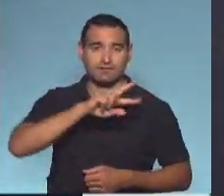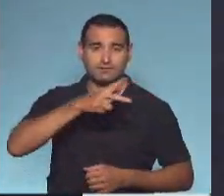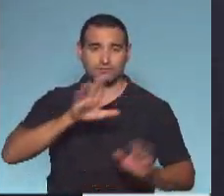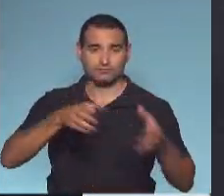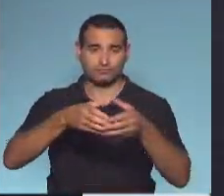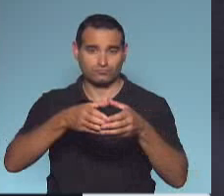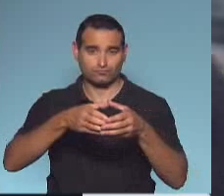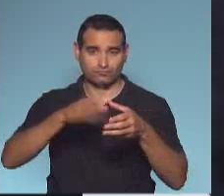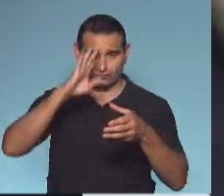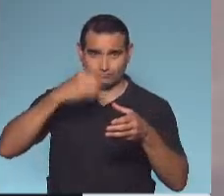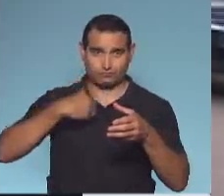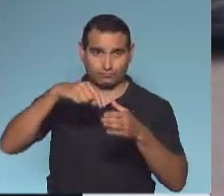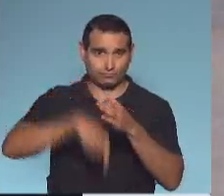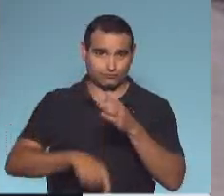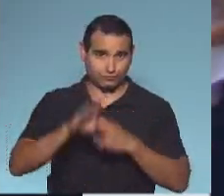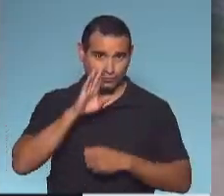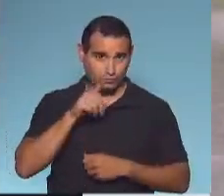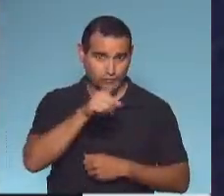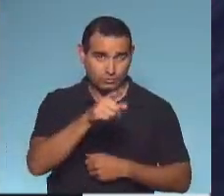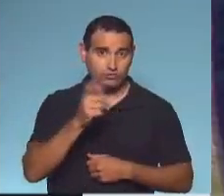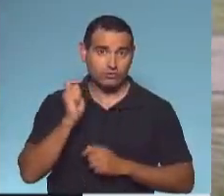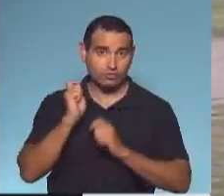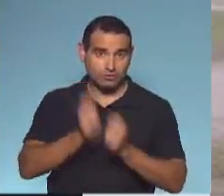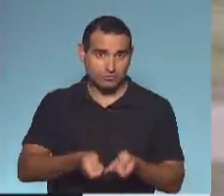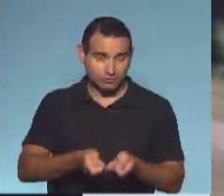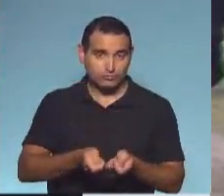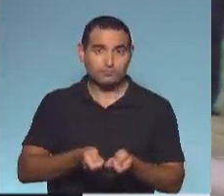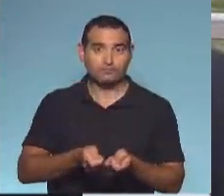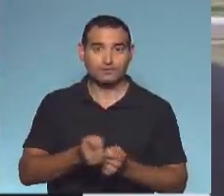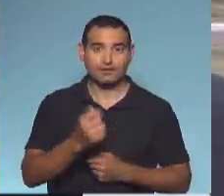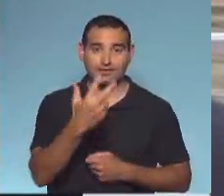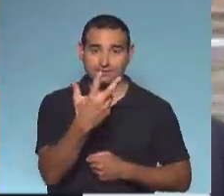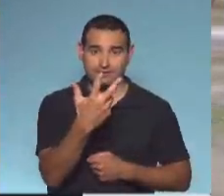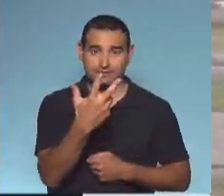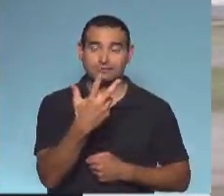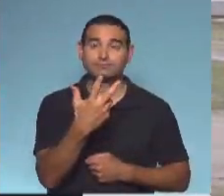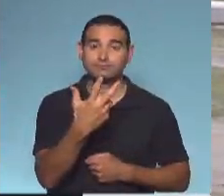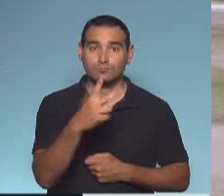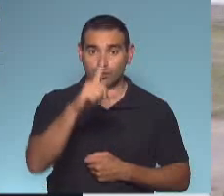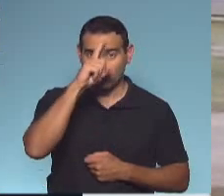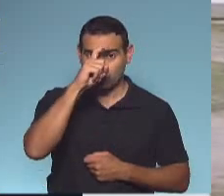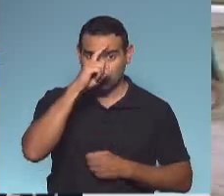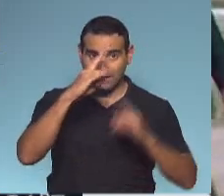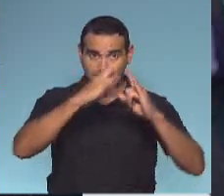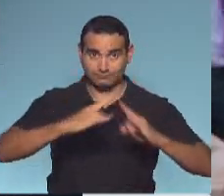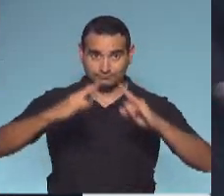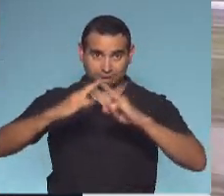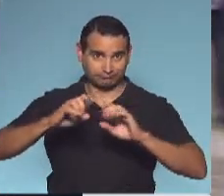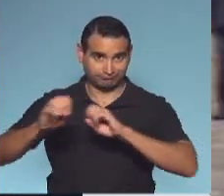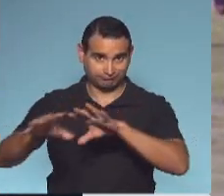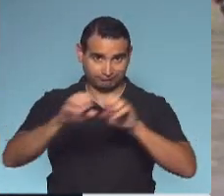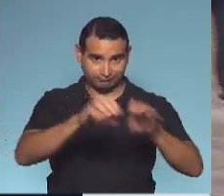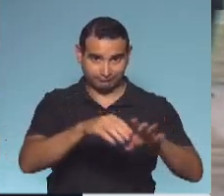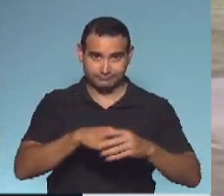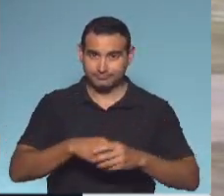sur de los eeuu con la donación de estos tres lo que tiene que ver tres hospitales móviles ministro